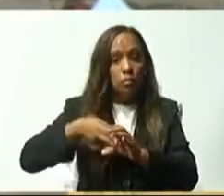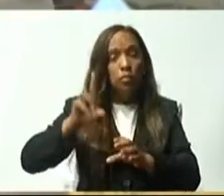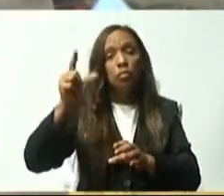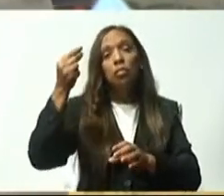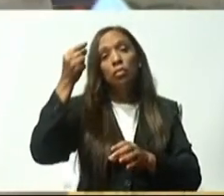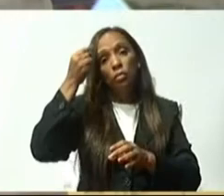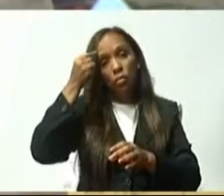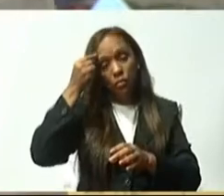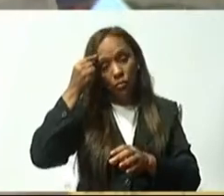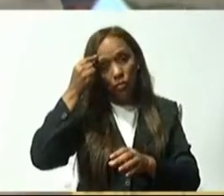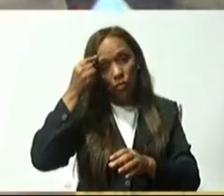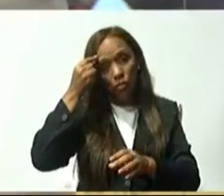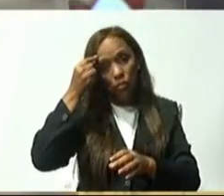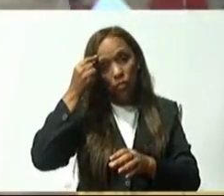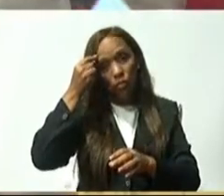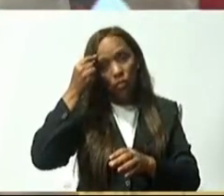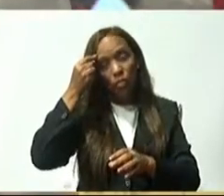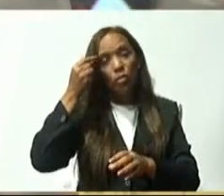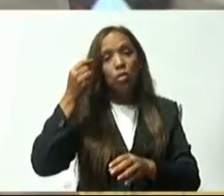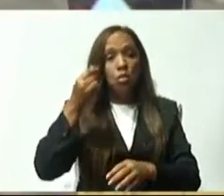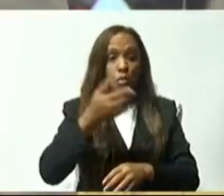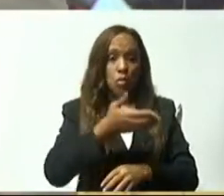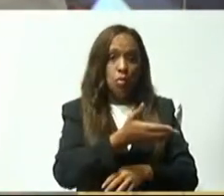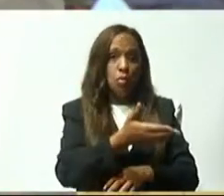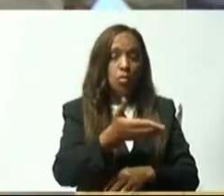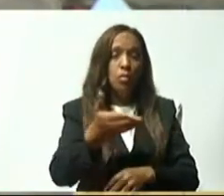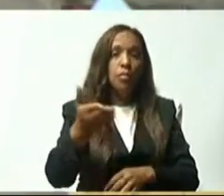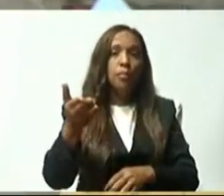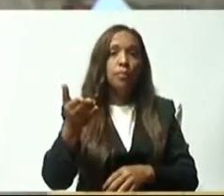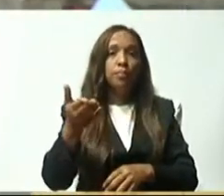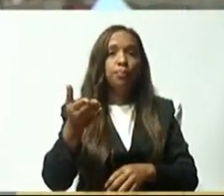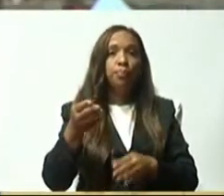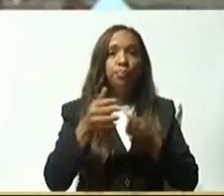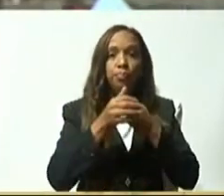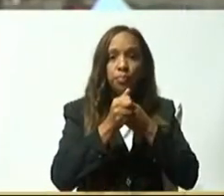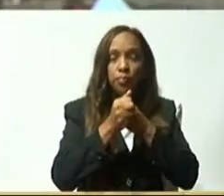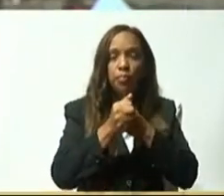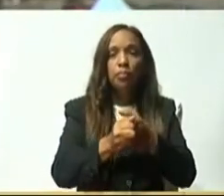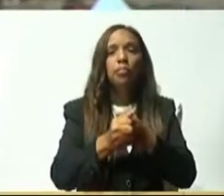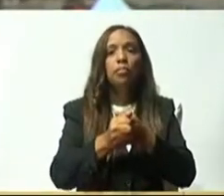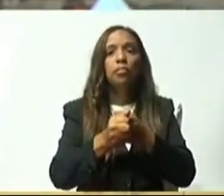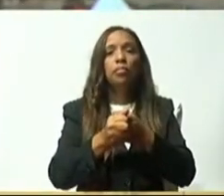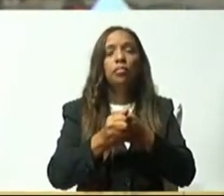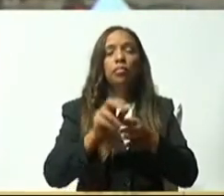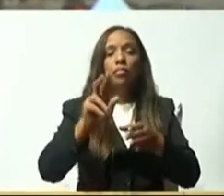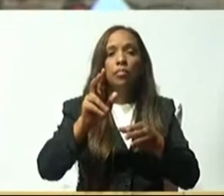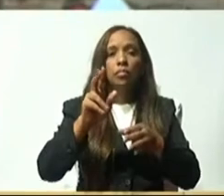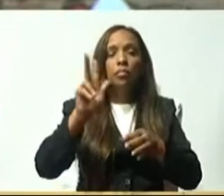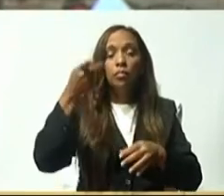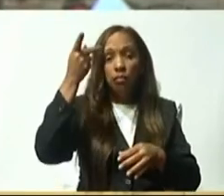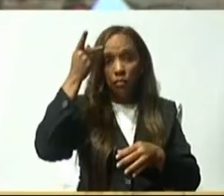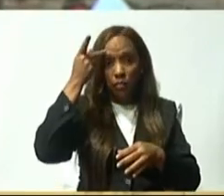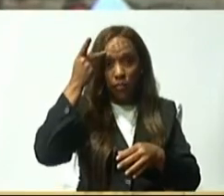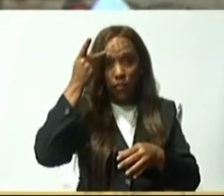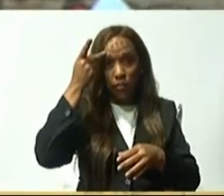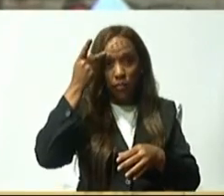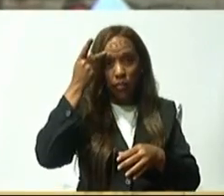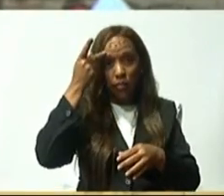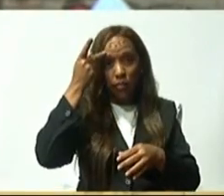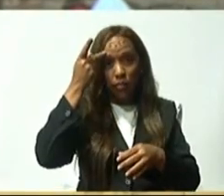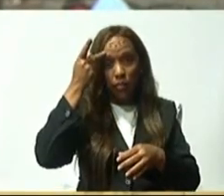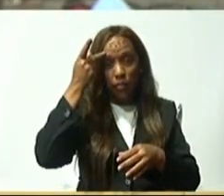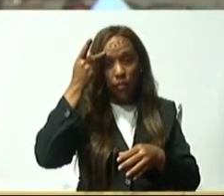casa. Y hay también dirigentes nacionales de partidos opositores que nos enfrentamos